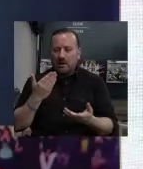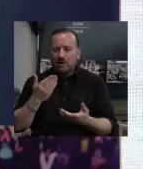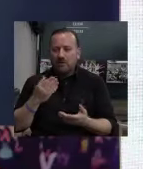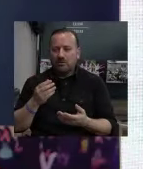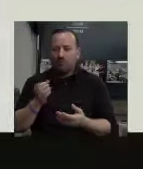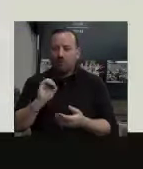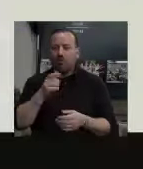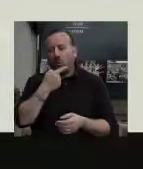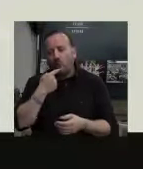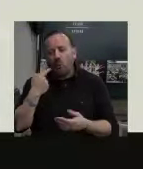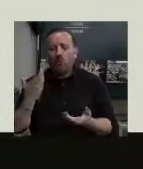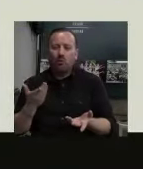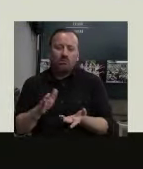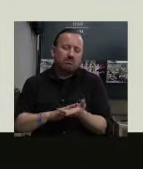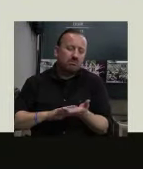de